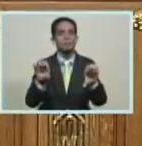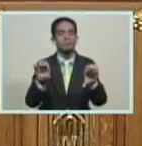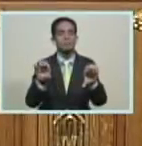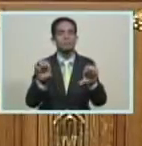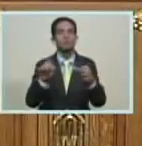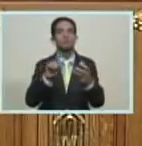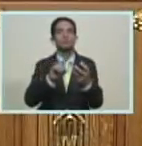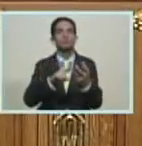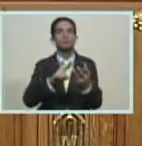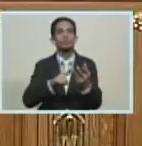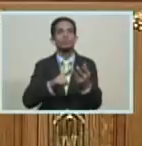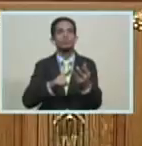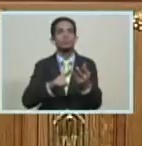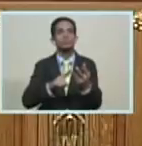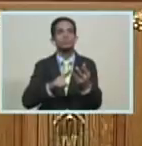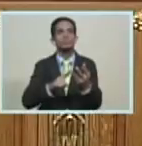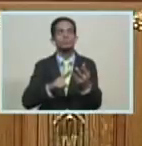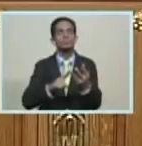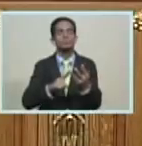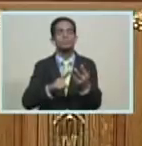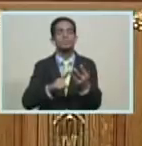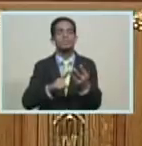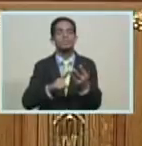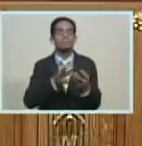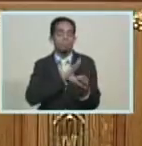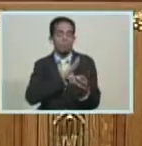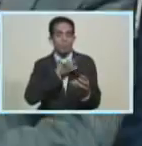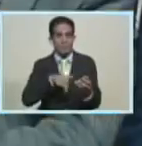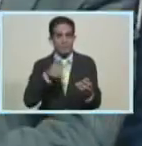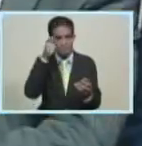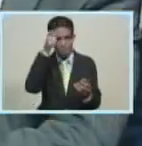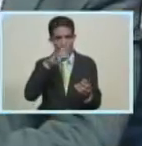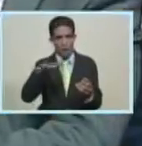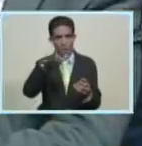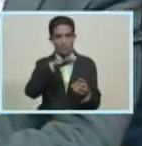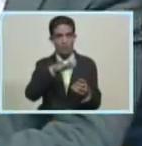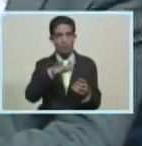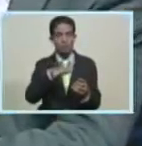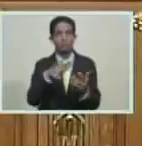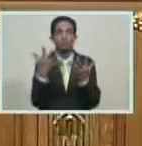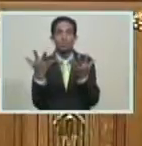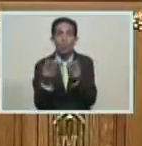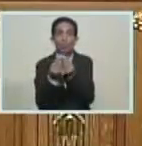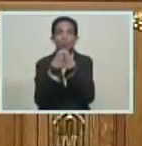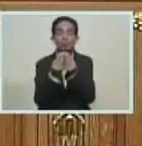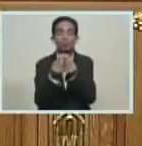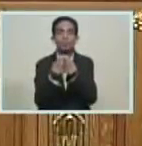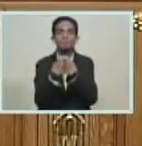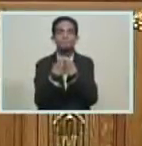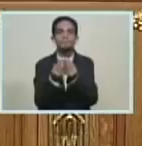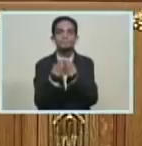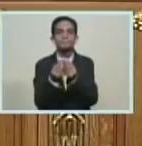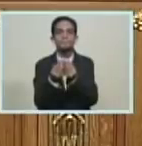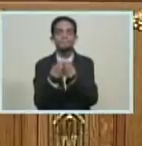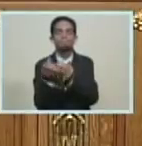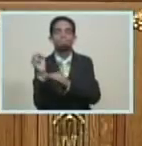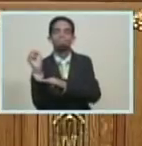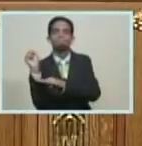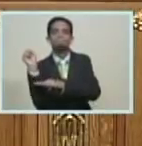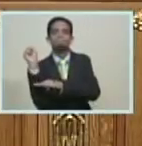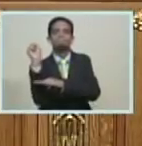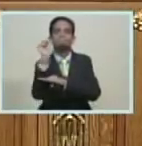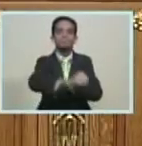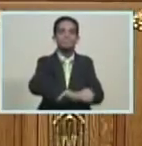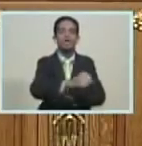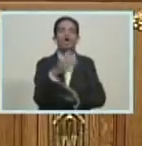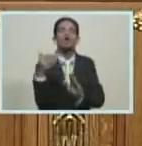y las fuerzas, las reservas morales y éticas de nuestro pueblo, lancemos una ofensiva demoledora contra